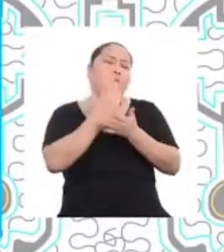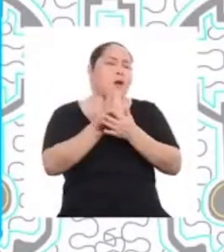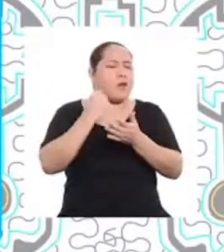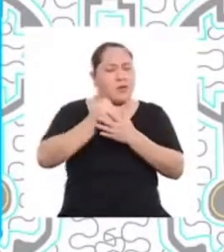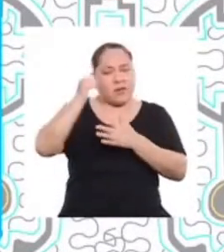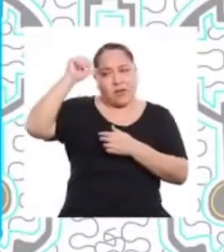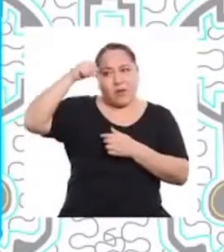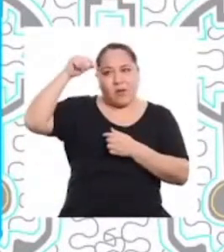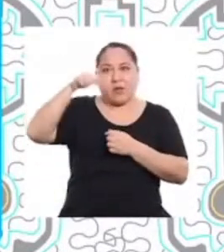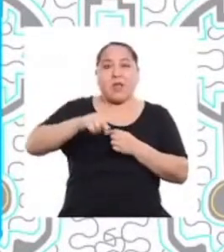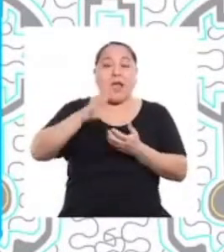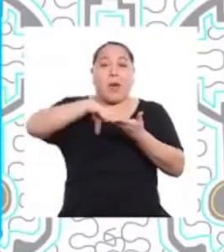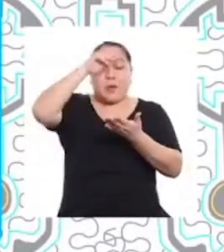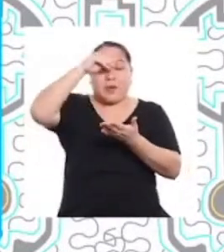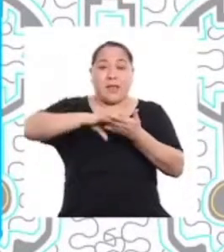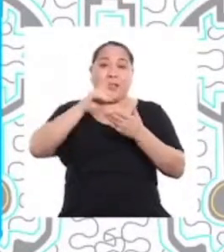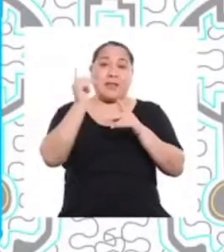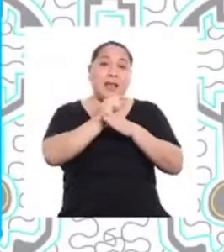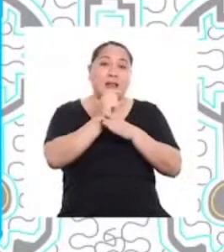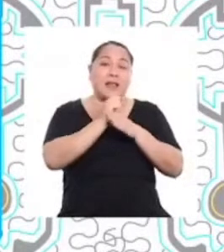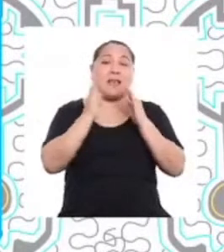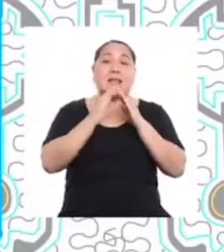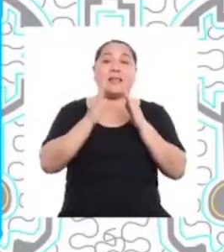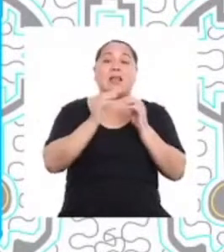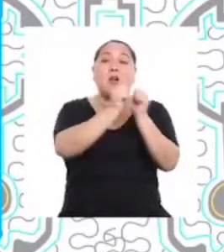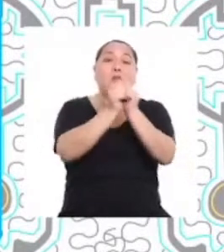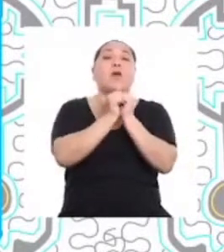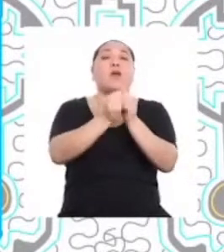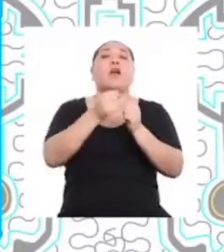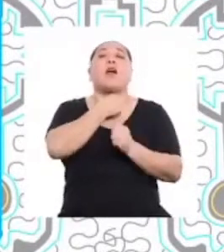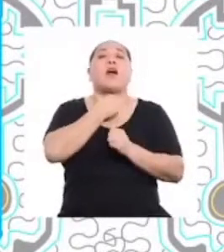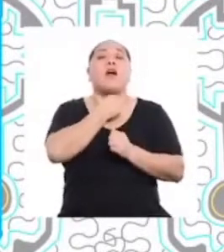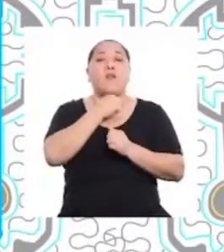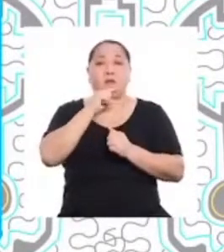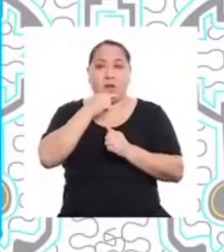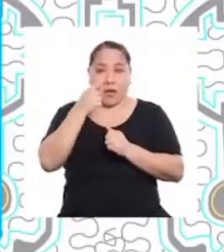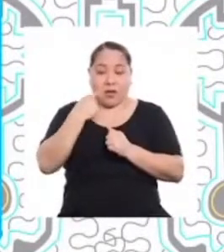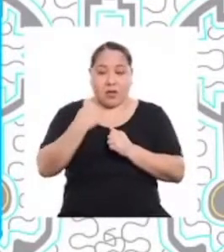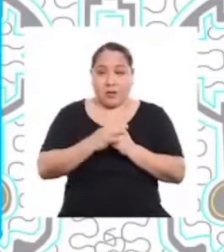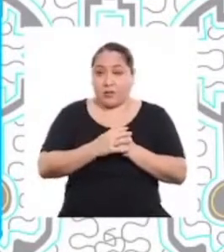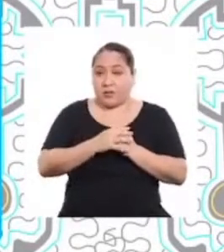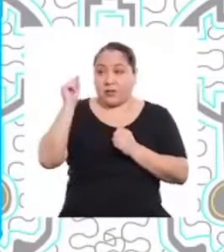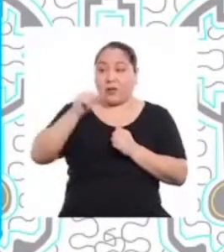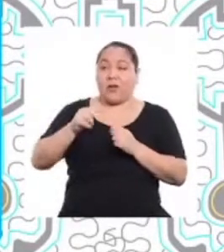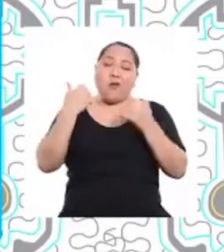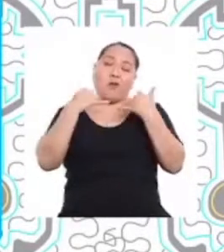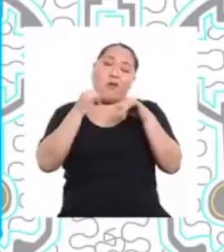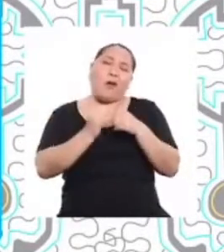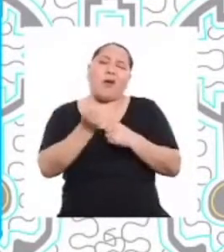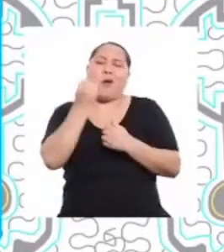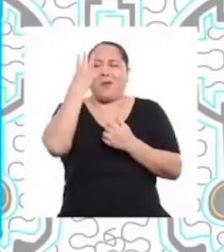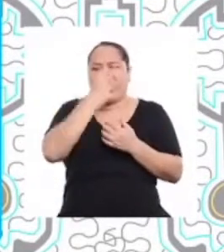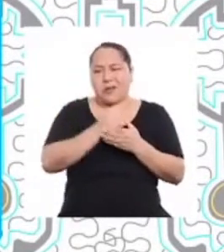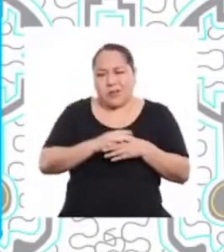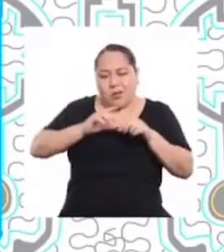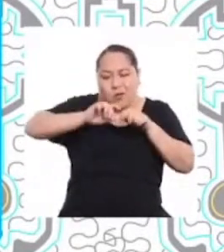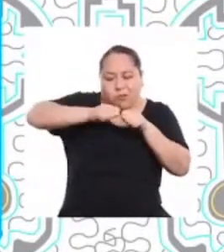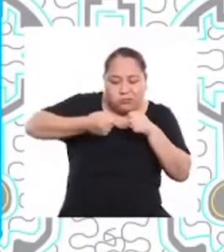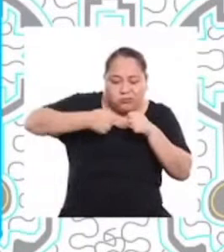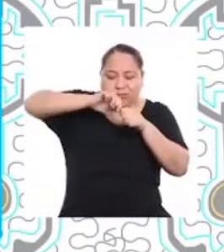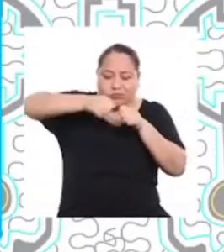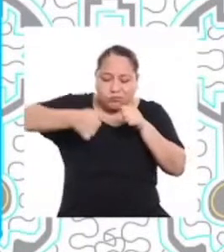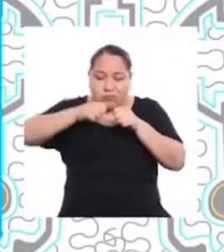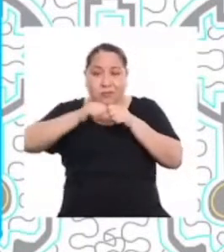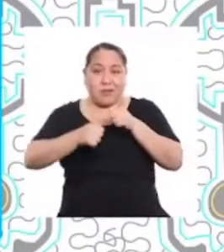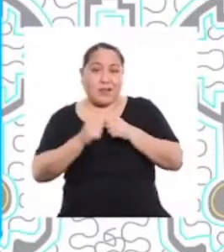buenos recuerdos de aprender a hacer las tareas de casa acompañando a mis abuelos mientras jugábamos. Era bonito pelar habas y escuchar